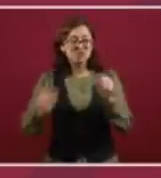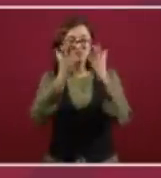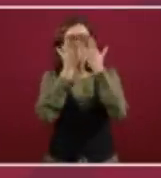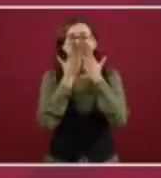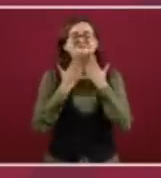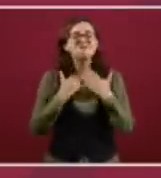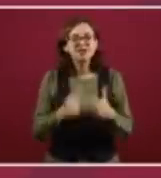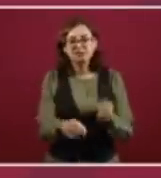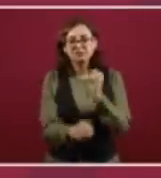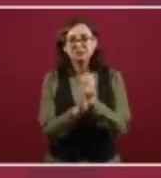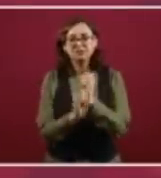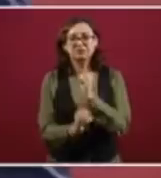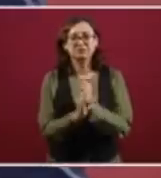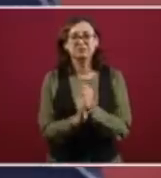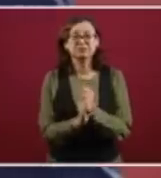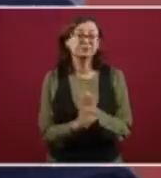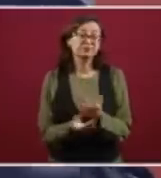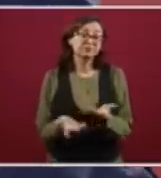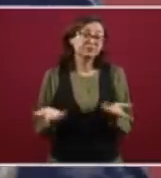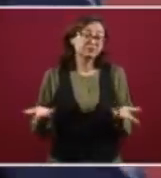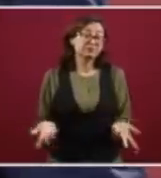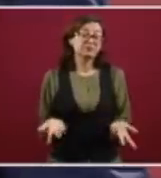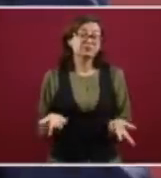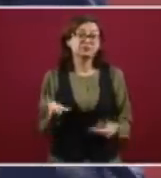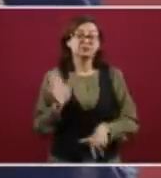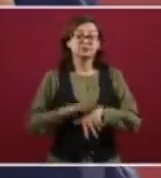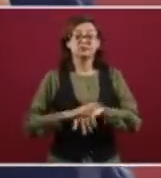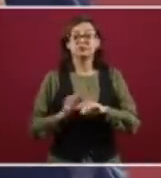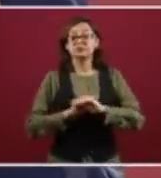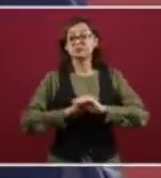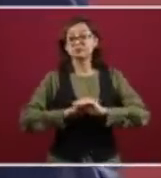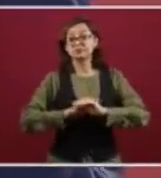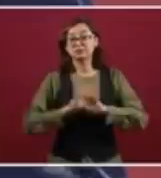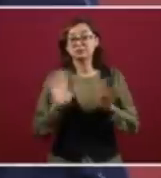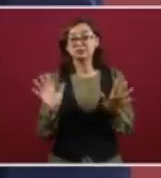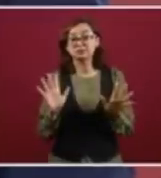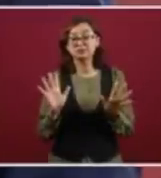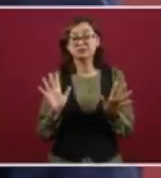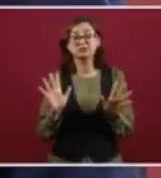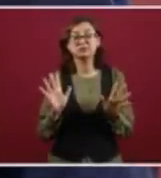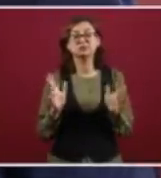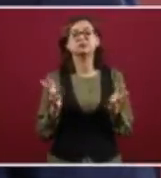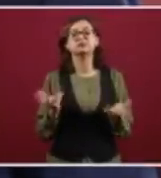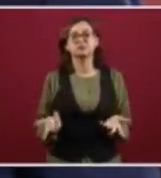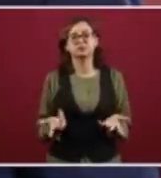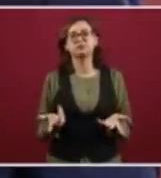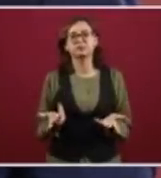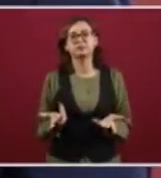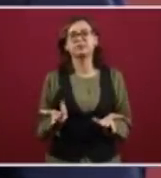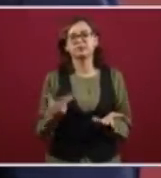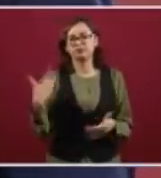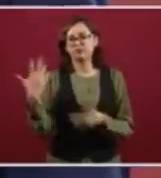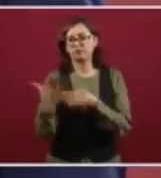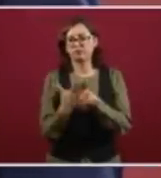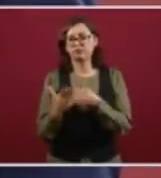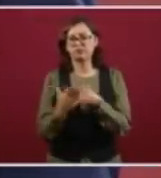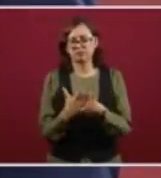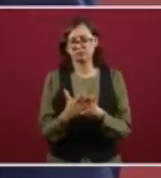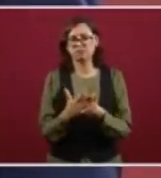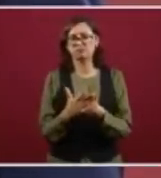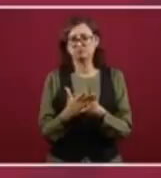Entonces, lo que está muy claro es de que van a tener telefonía